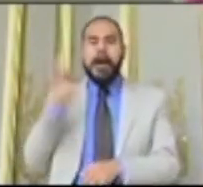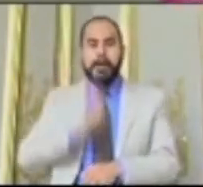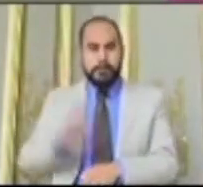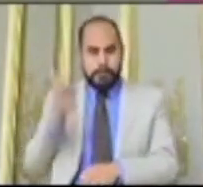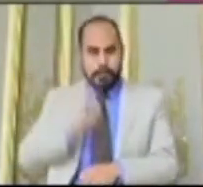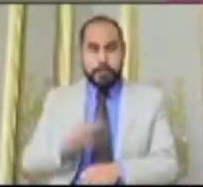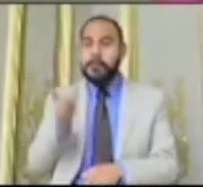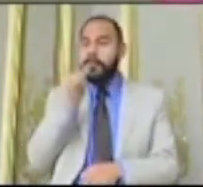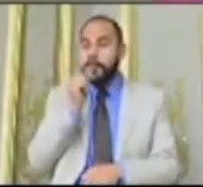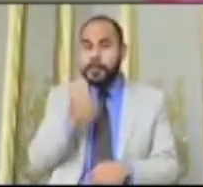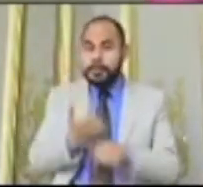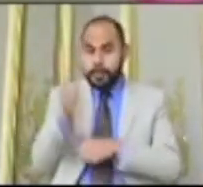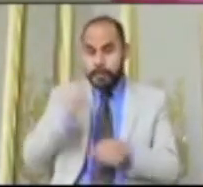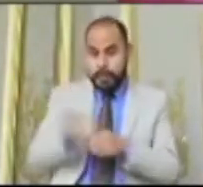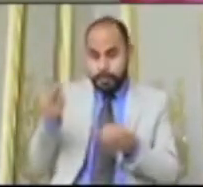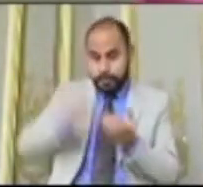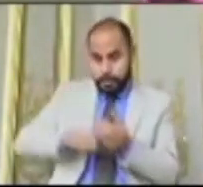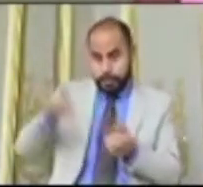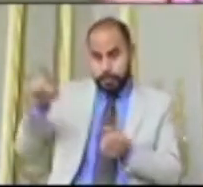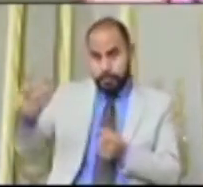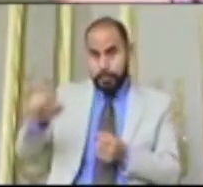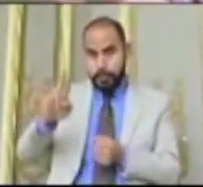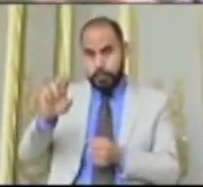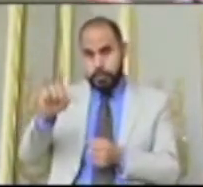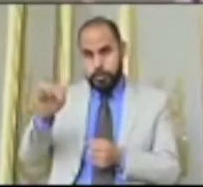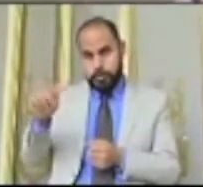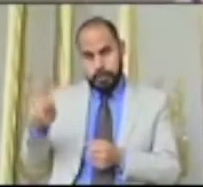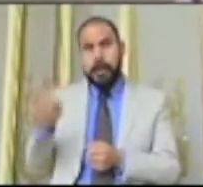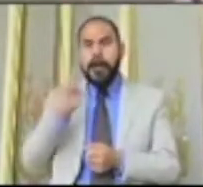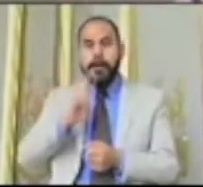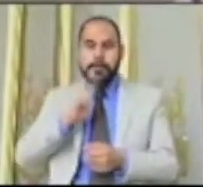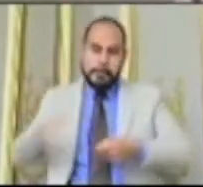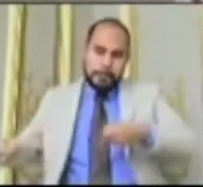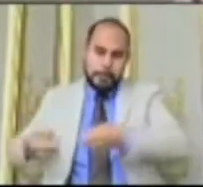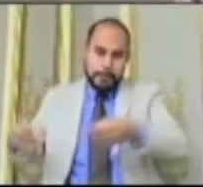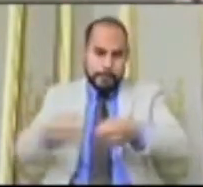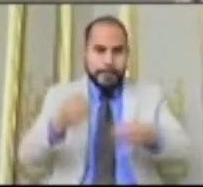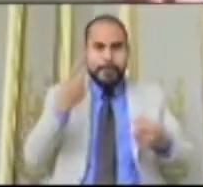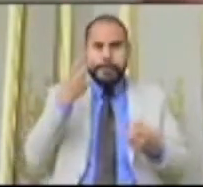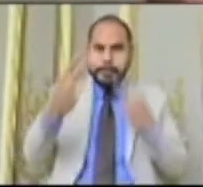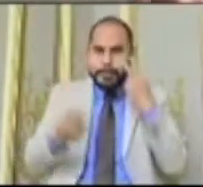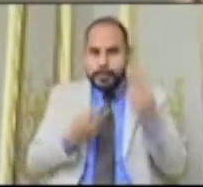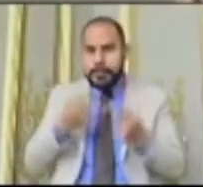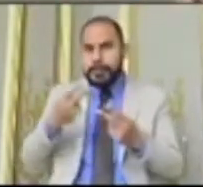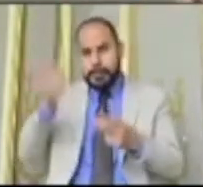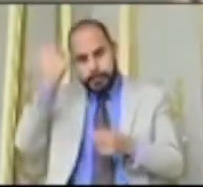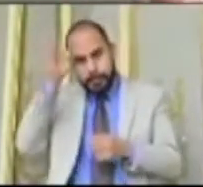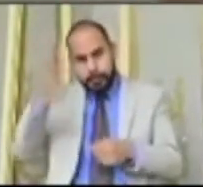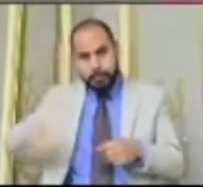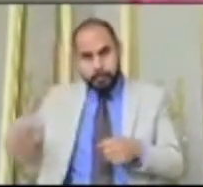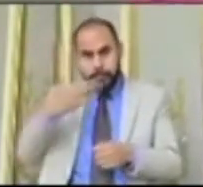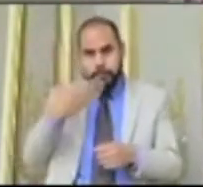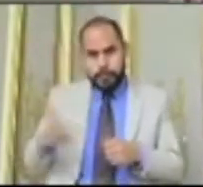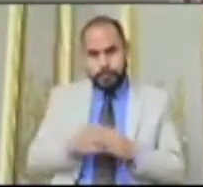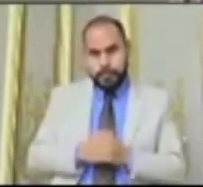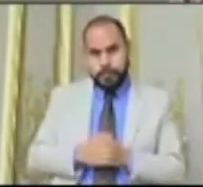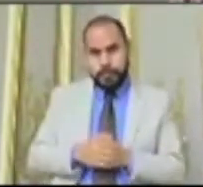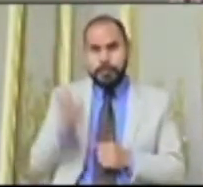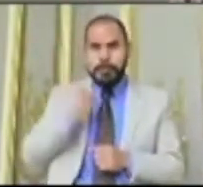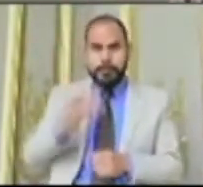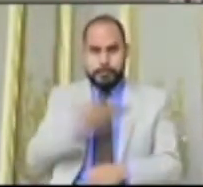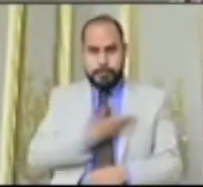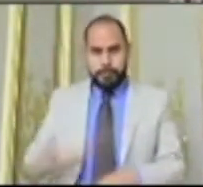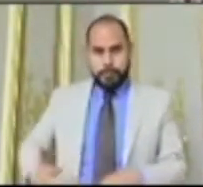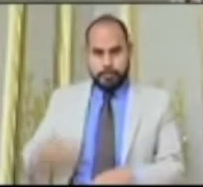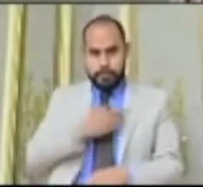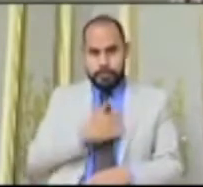si la policía estatal está dentro del AUDLAP. No vamos a ir a ver si está cortado el pasto, no. No vamos a ir a ver si servicios públicos. Pues entonces vamos a ver al presidente municipal